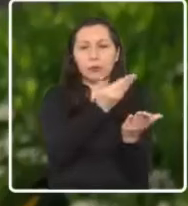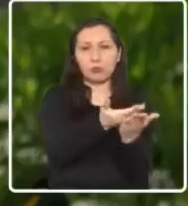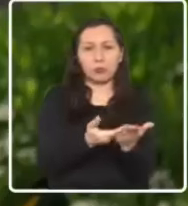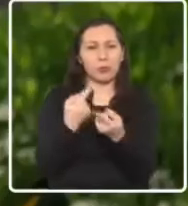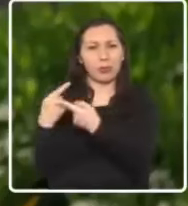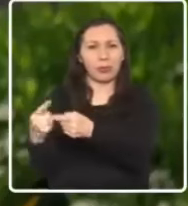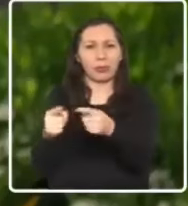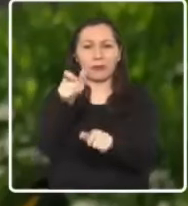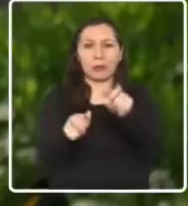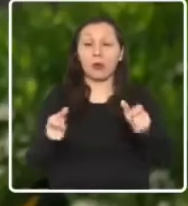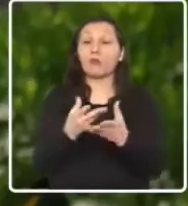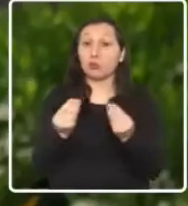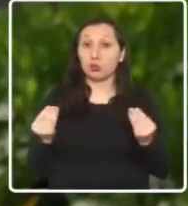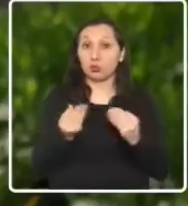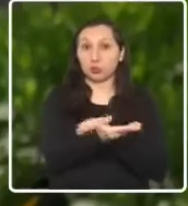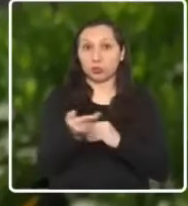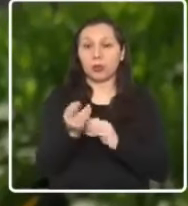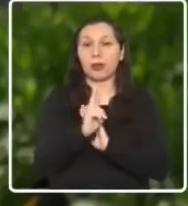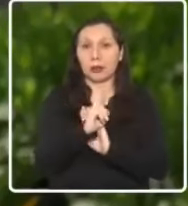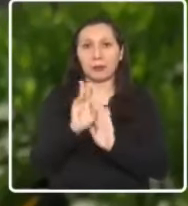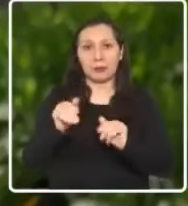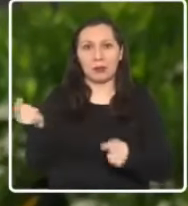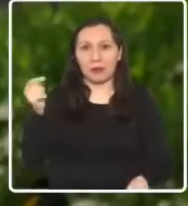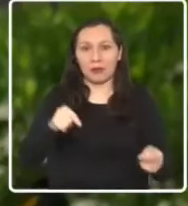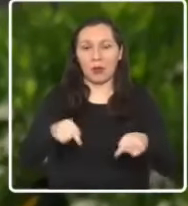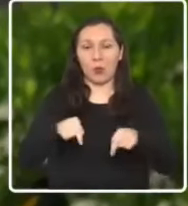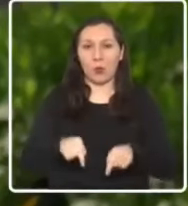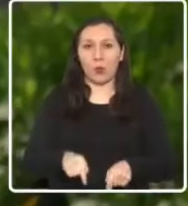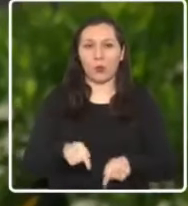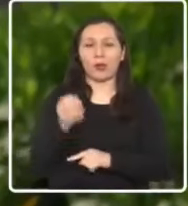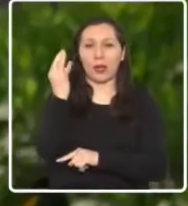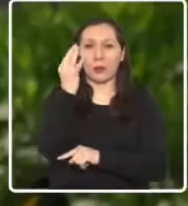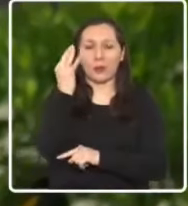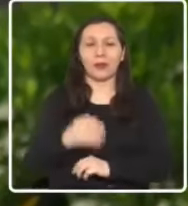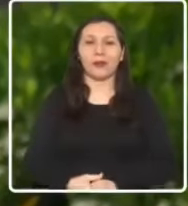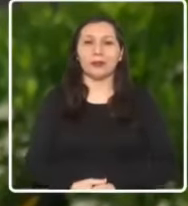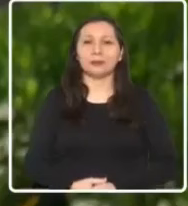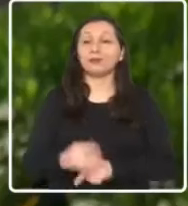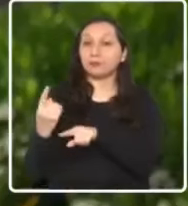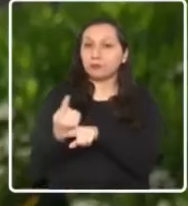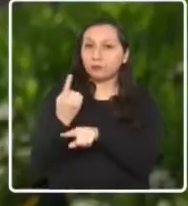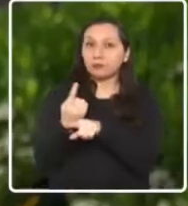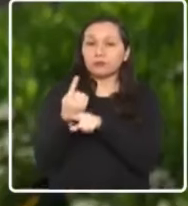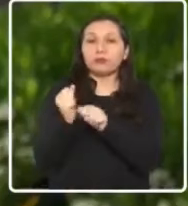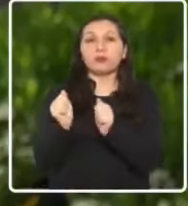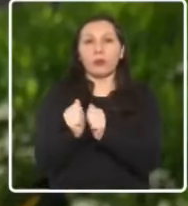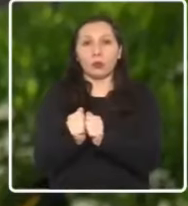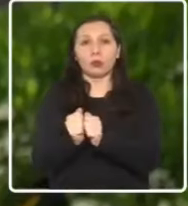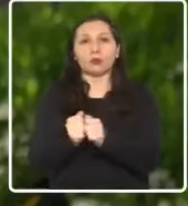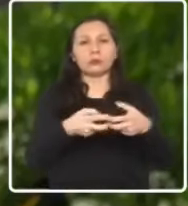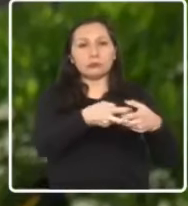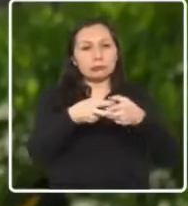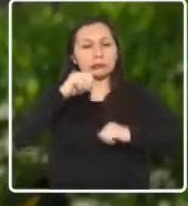de un amplio espectro de personas, muchos de ellos representados acá hoy día en esta reunión. Conversamos con